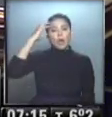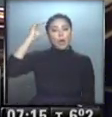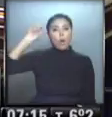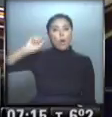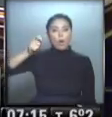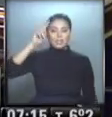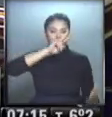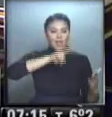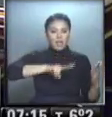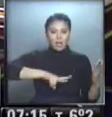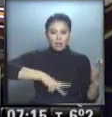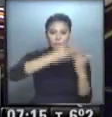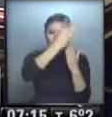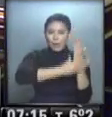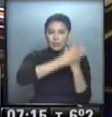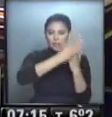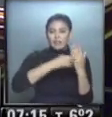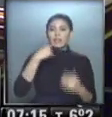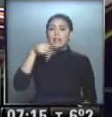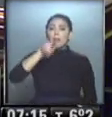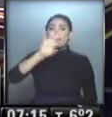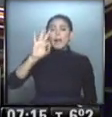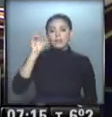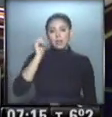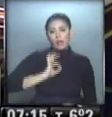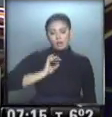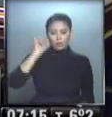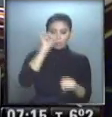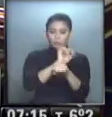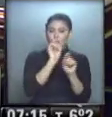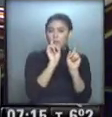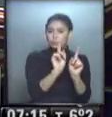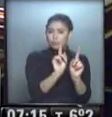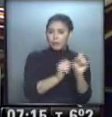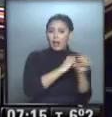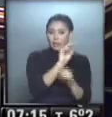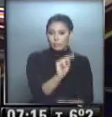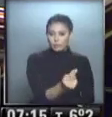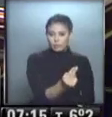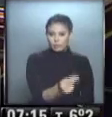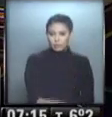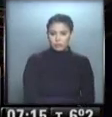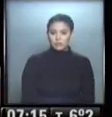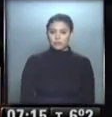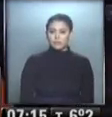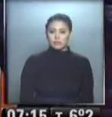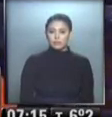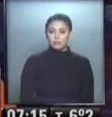de robo, a la pena de 20 años de prisión, accesorios legales y costas, se citan artículos.